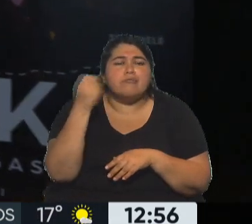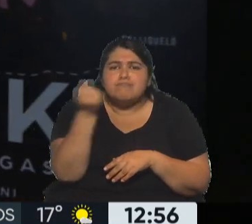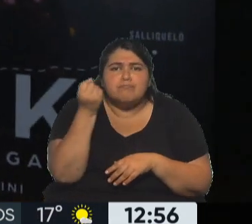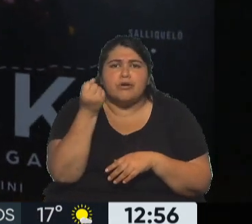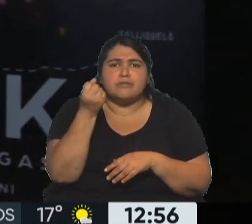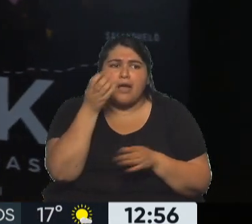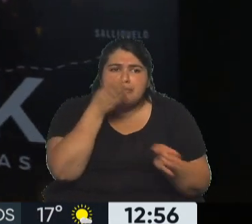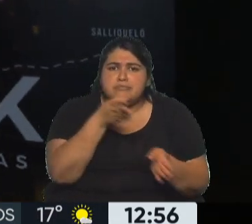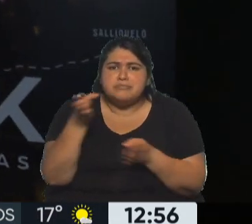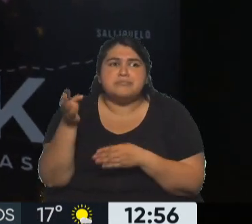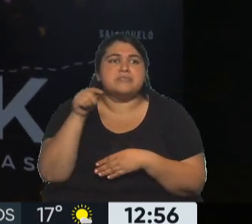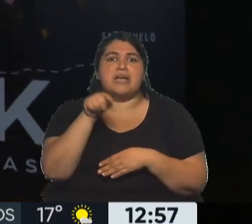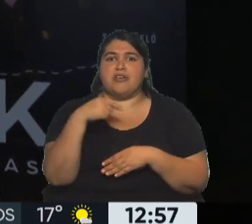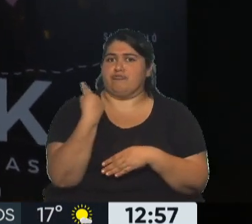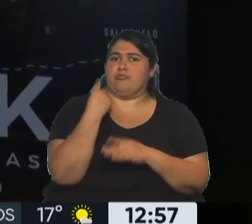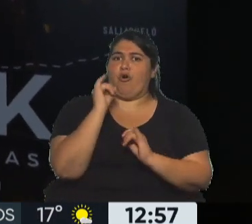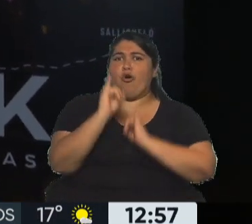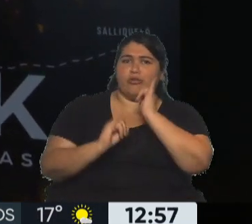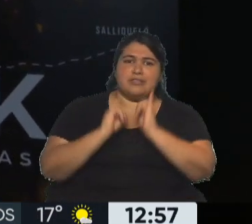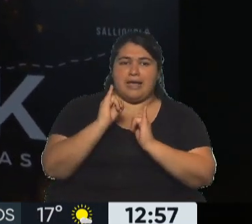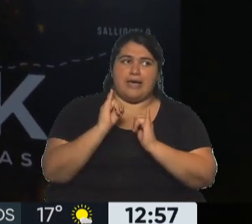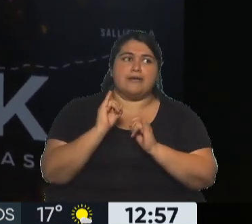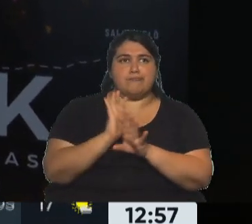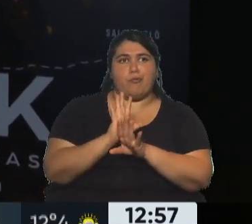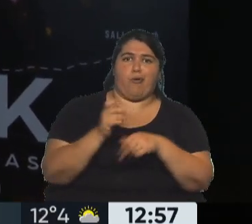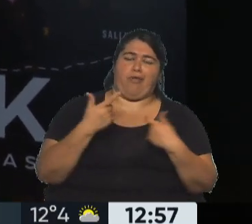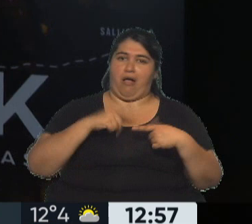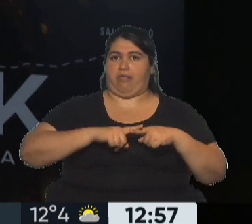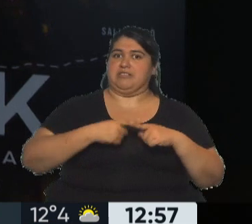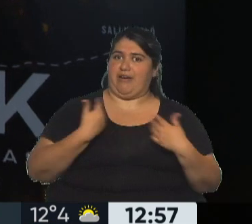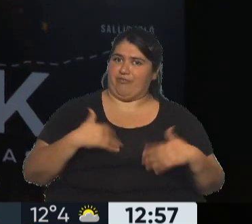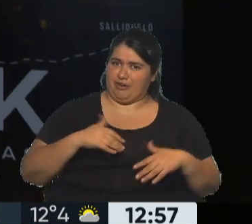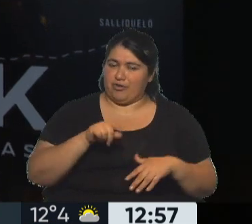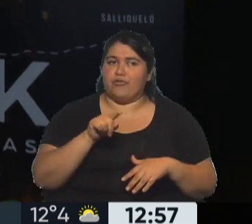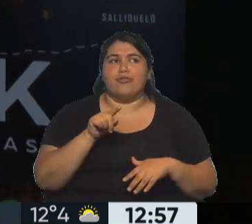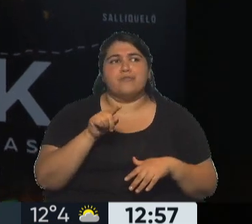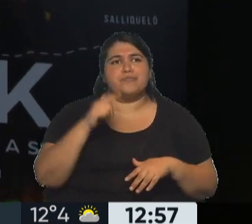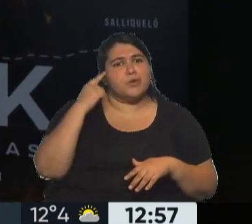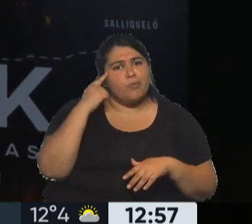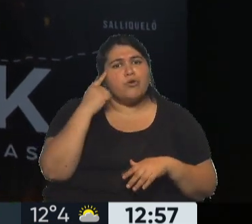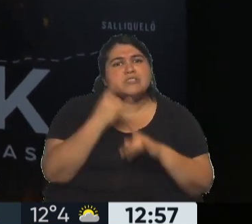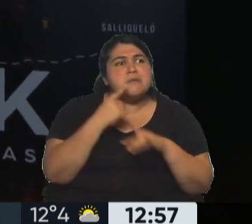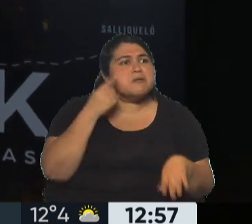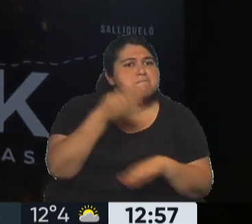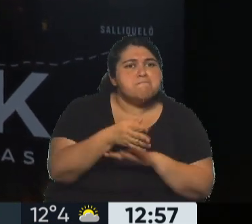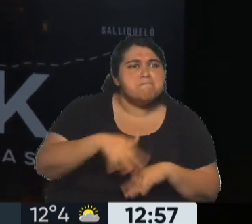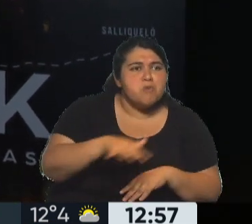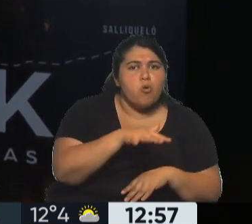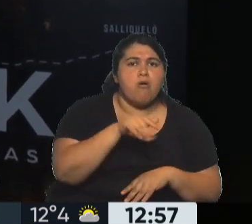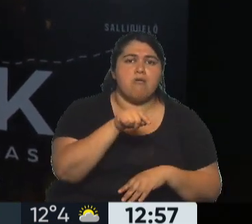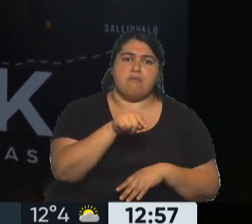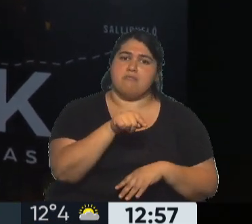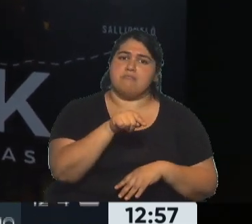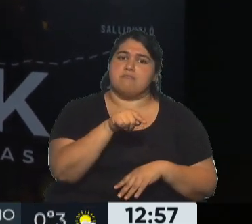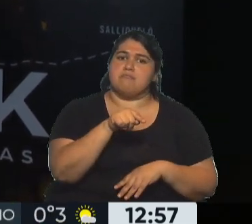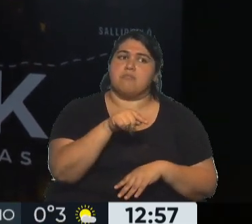tratar de relatar eso fue un desafío porque todas las veces que llegábamos a un lugar nos encontramos con un espacio donde, y